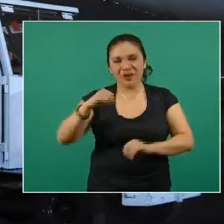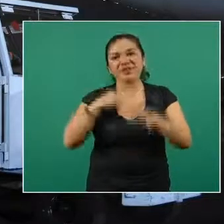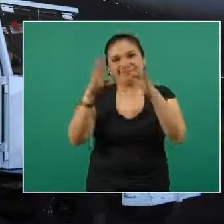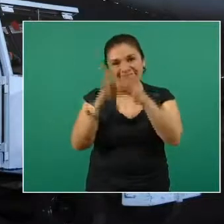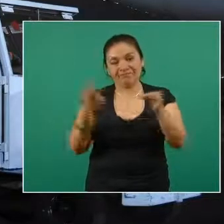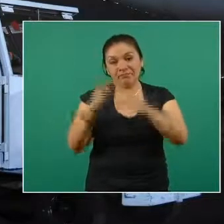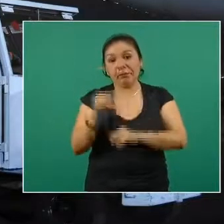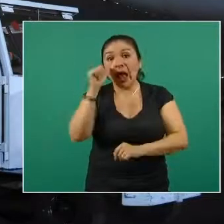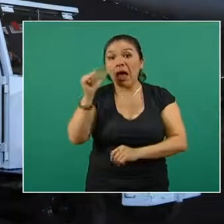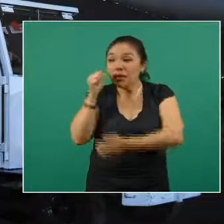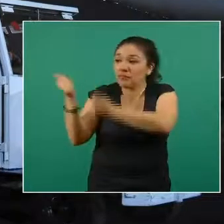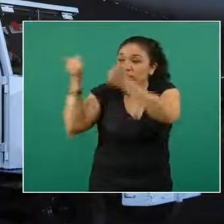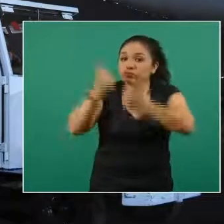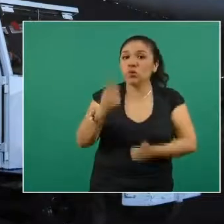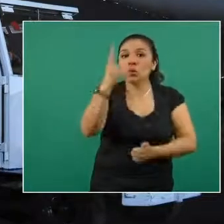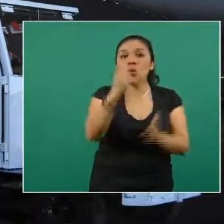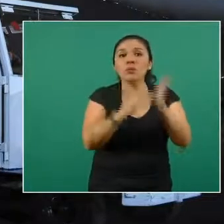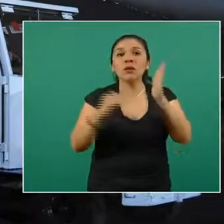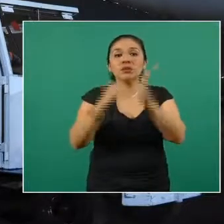comentamos,